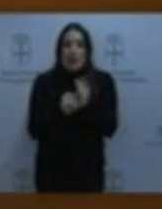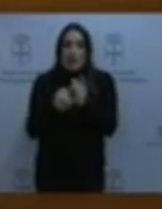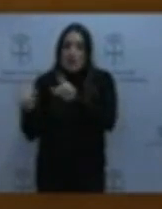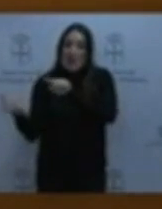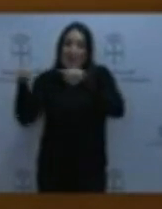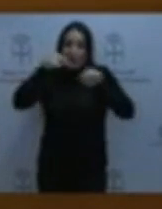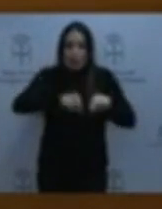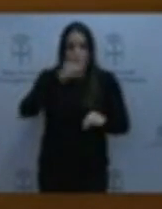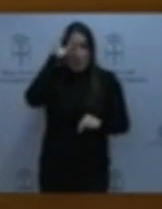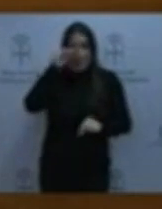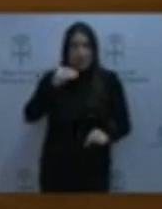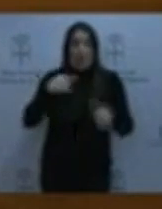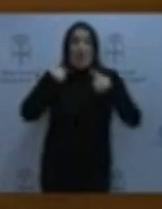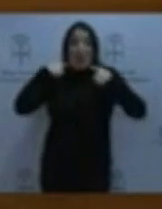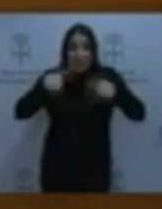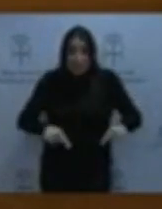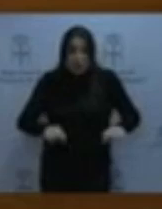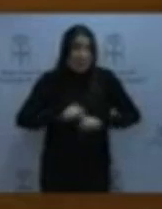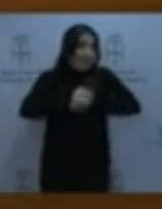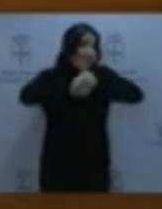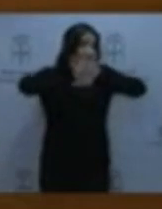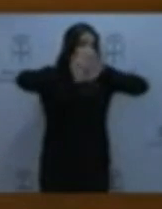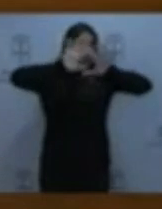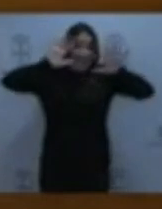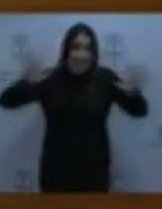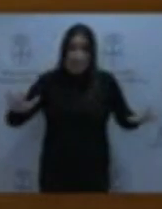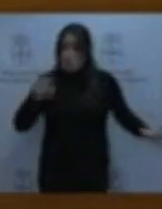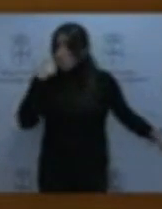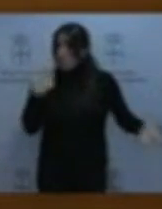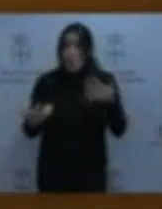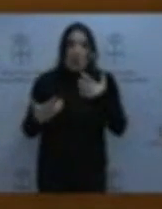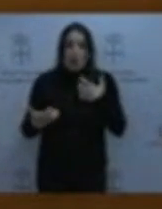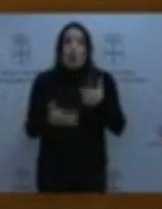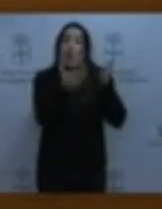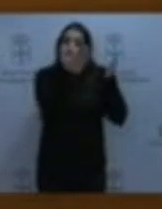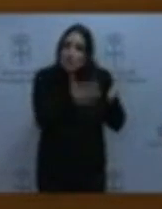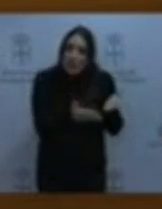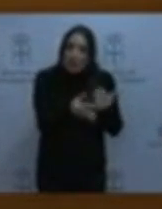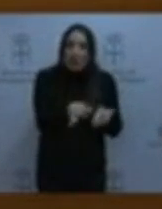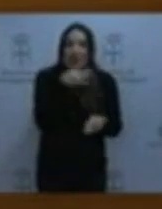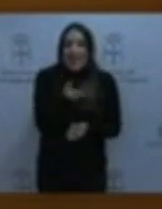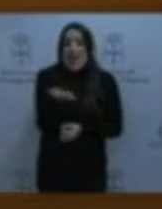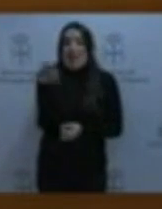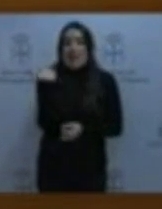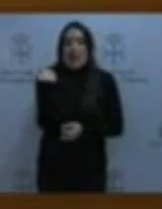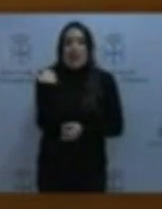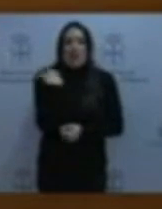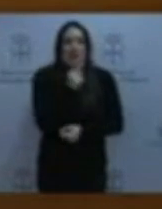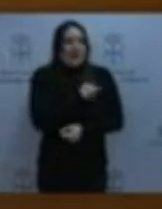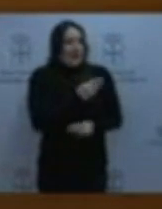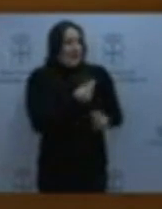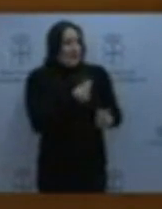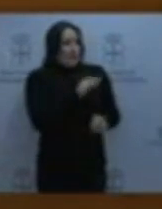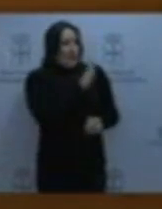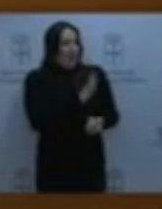sentido. Es rotundo. Usted, en la intervención que tuvo ayer, daba la sensación de que usted leía